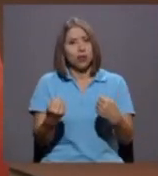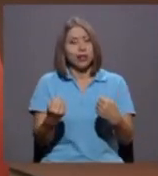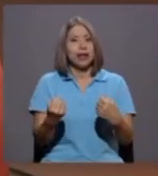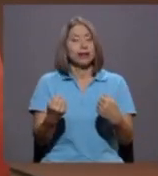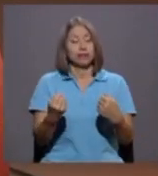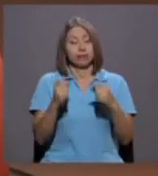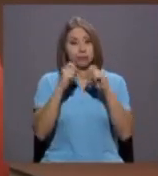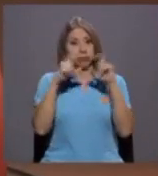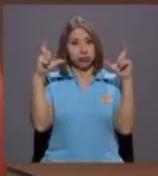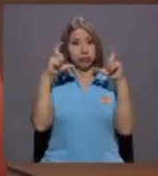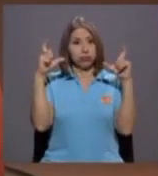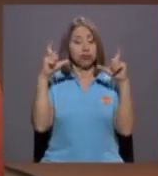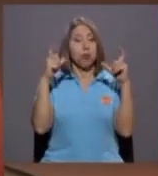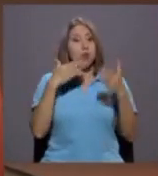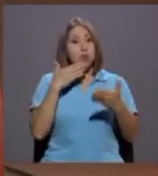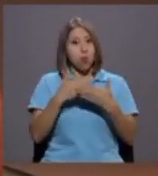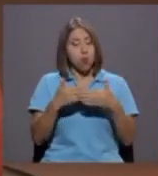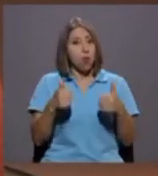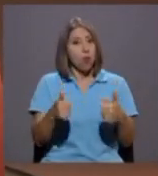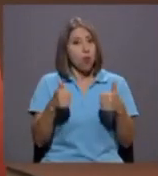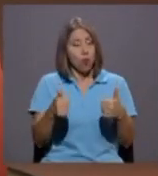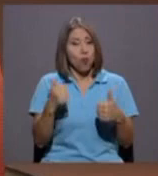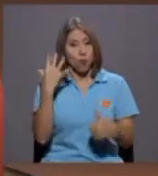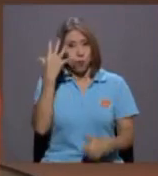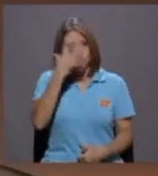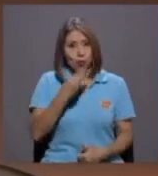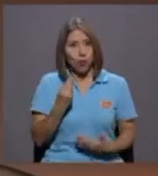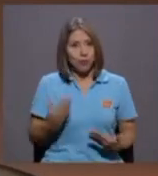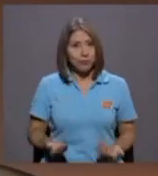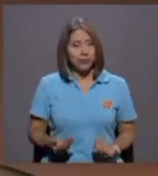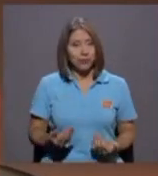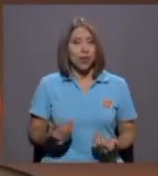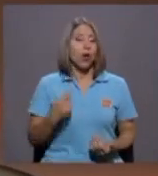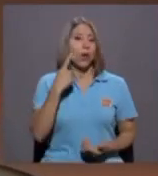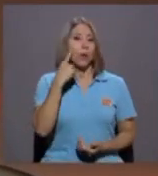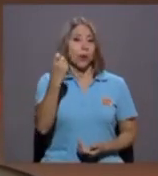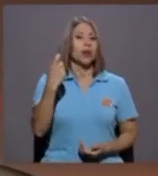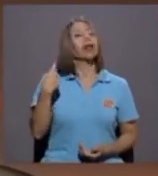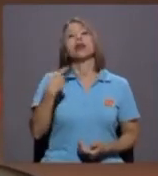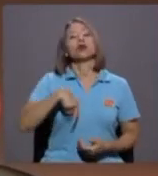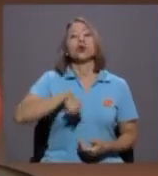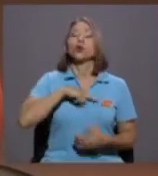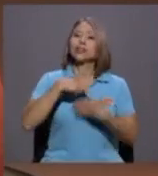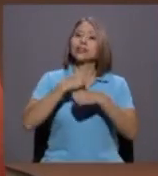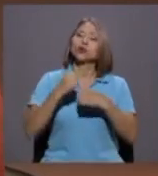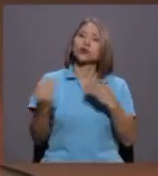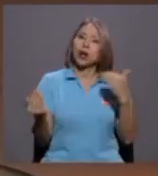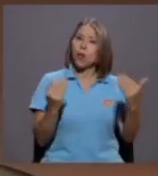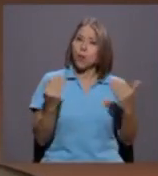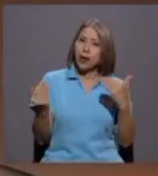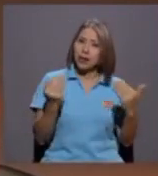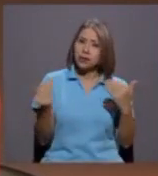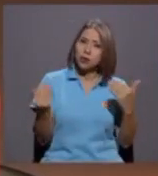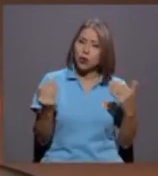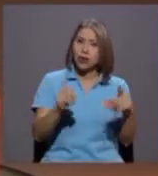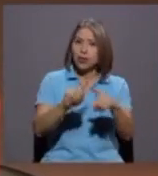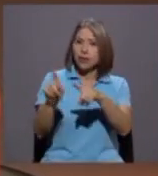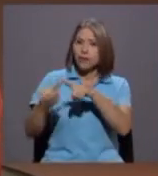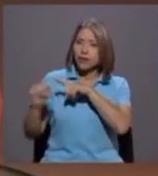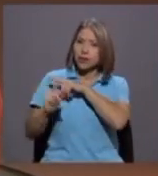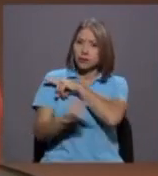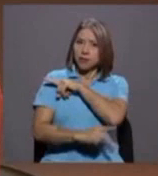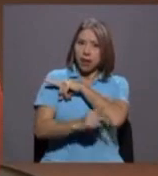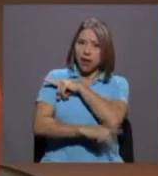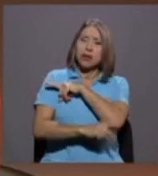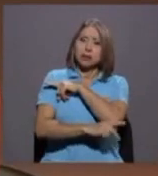una sorpresa bastante buena, bastante agradable, en el sentido de que hicimos una comparación entre países